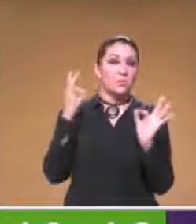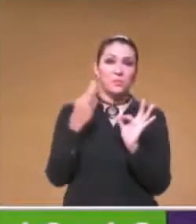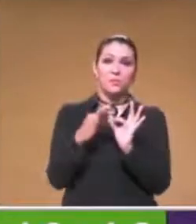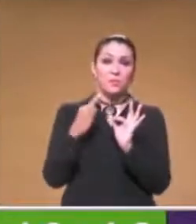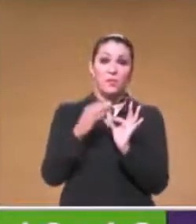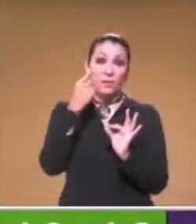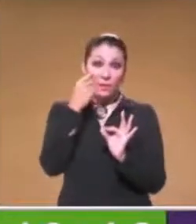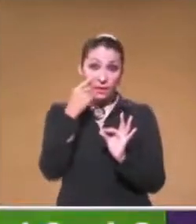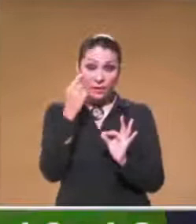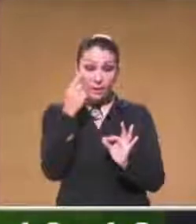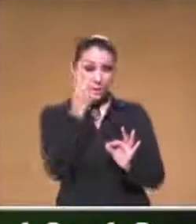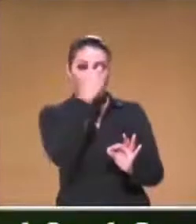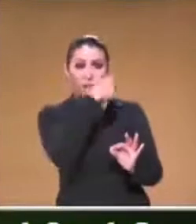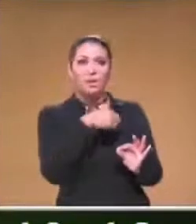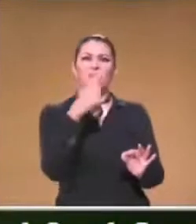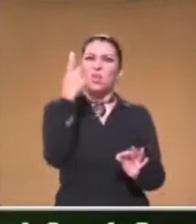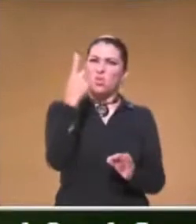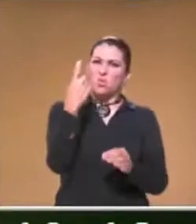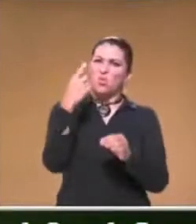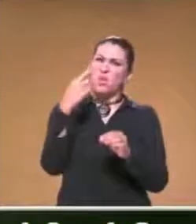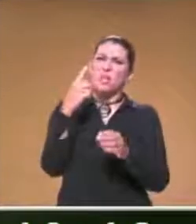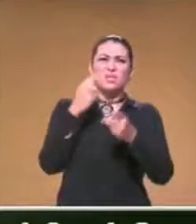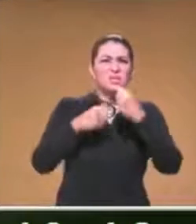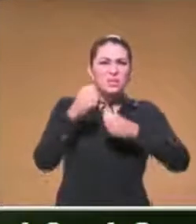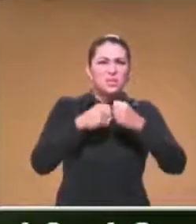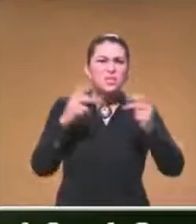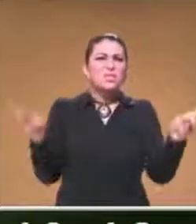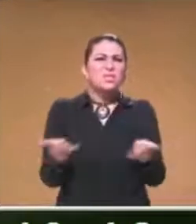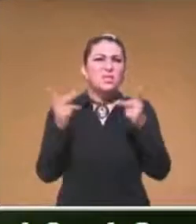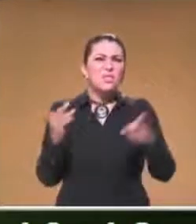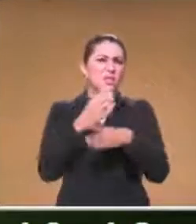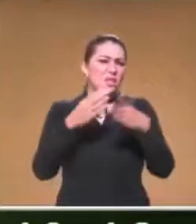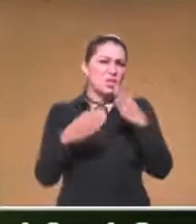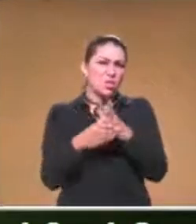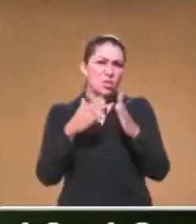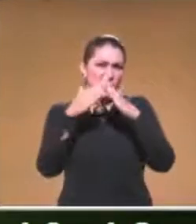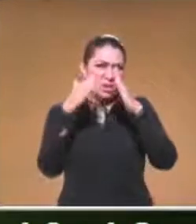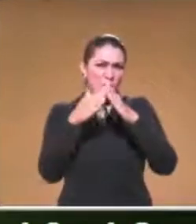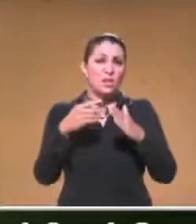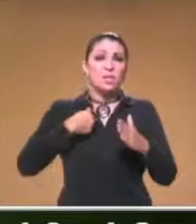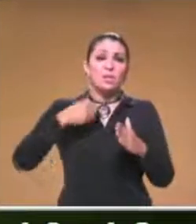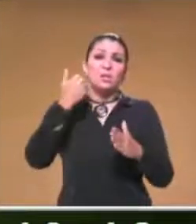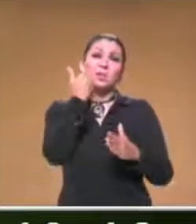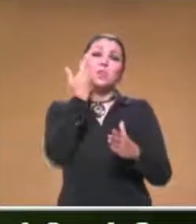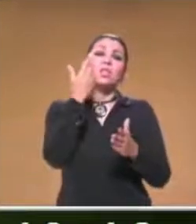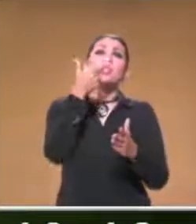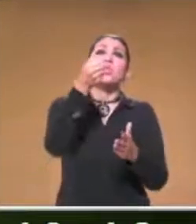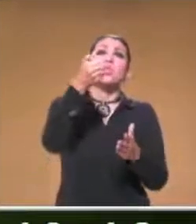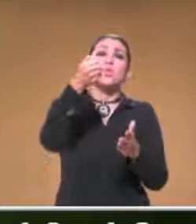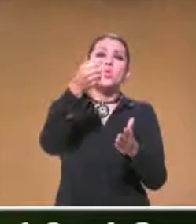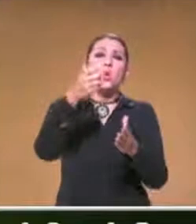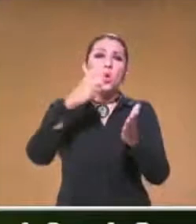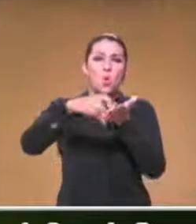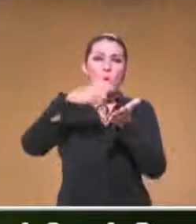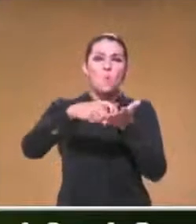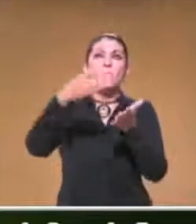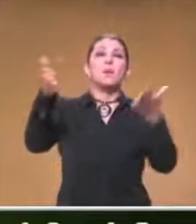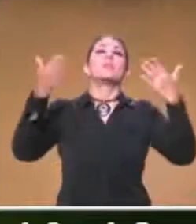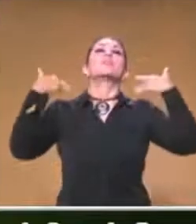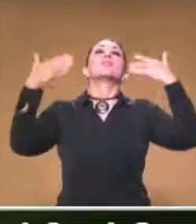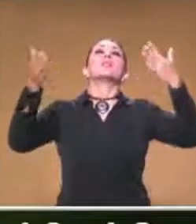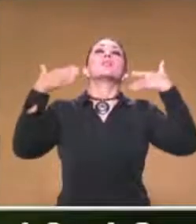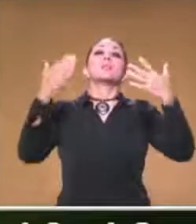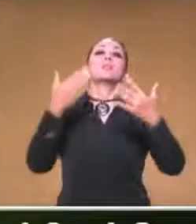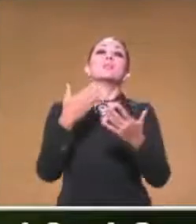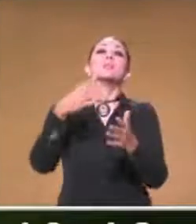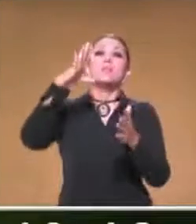práctico. Dice, en una tienda de electrodomésticos voy a comprar un mini split con los calores que hace y este es inverter para